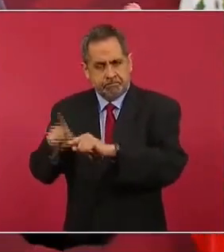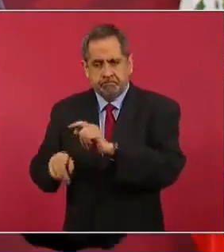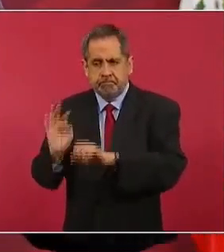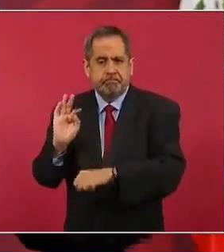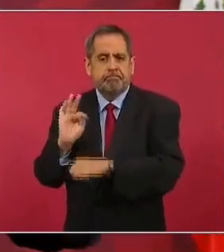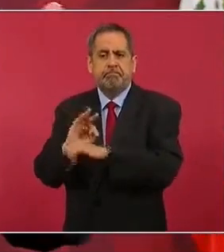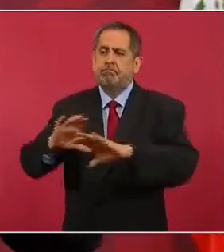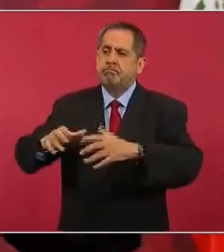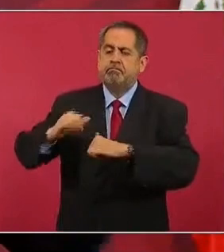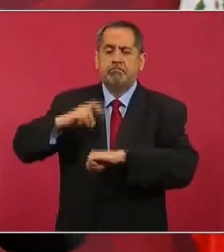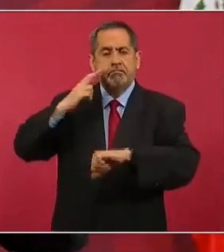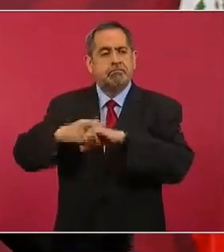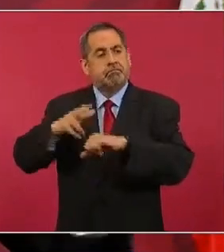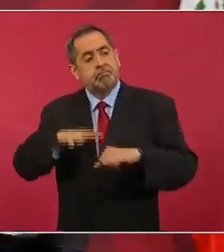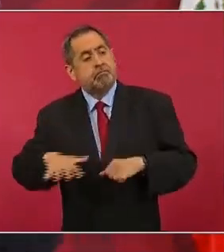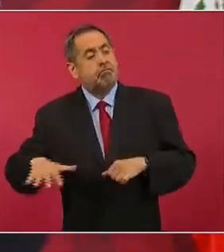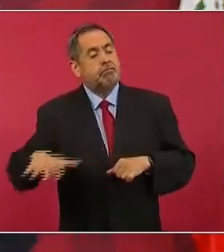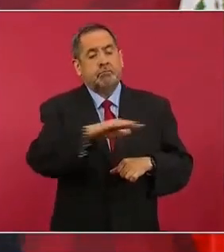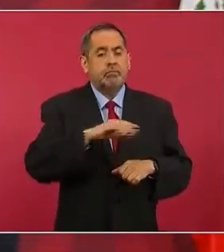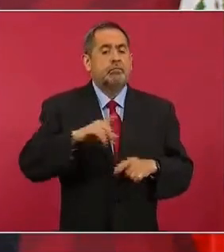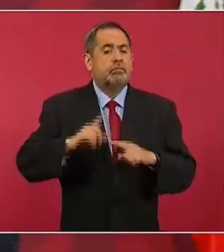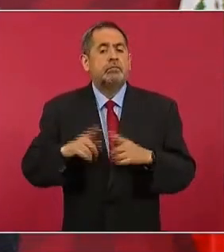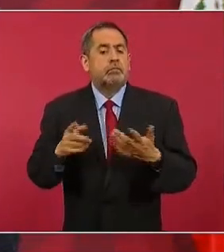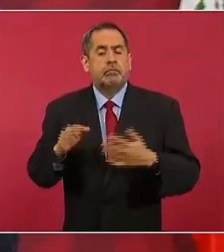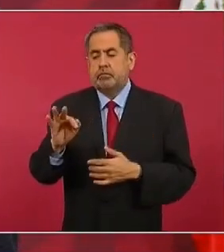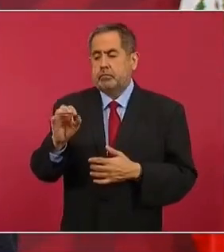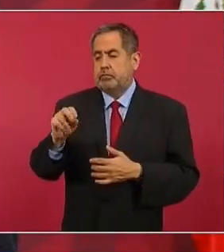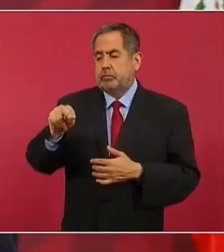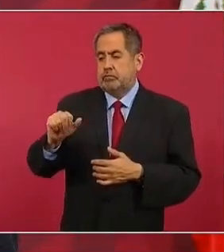proteger lo que dejaron,